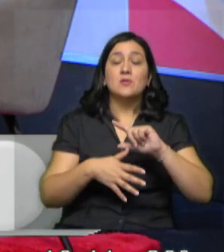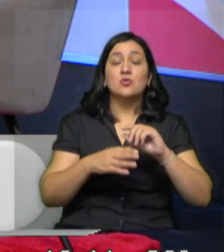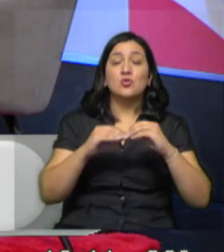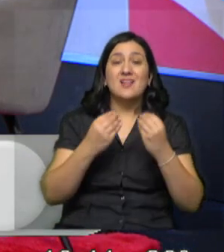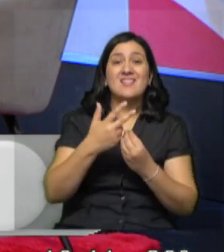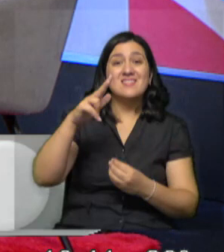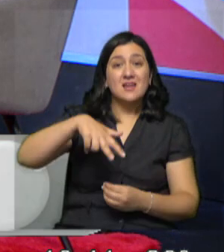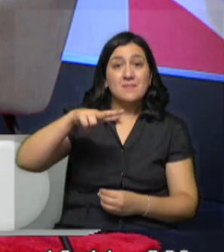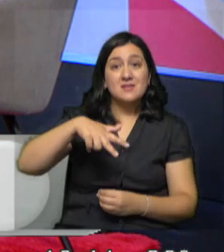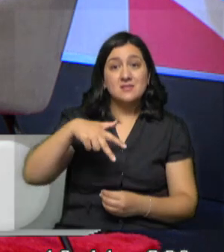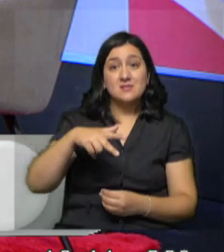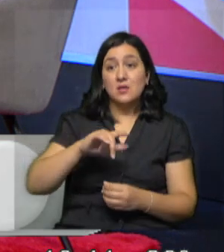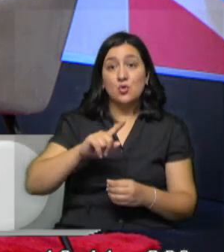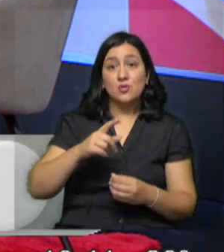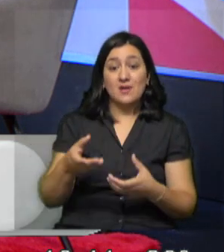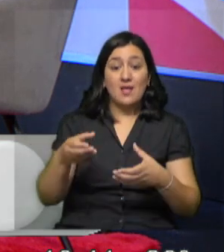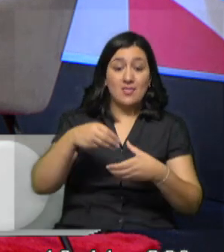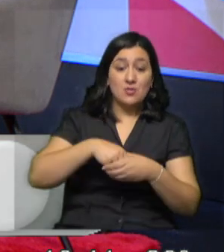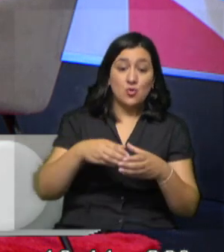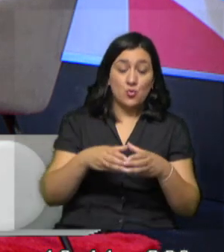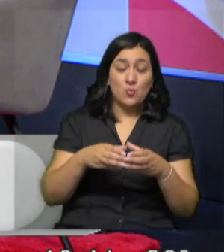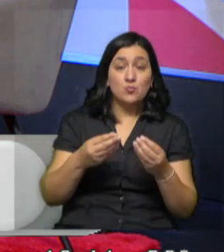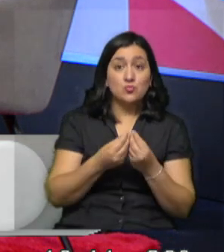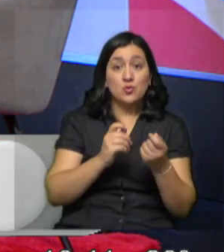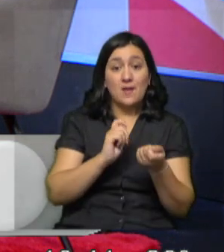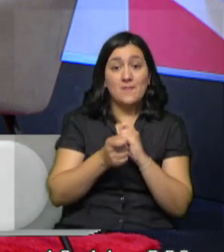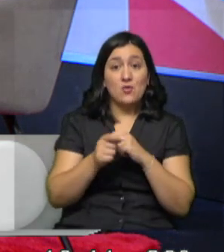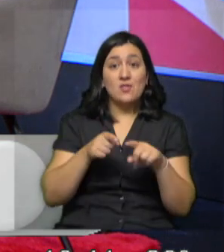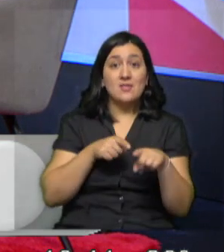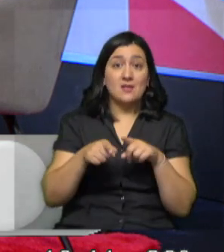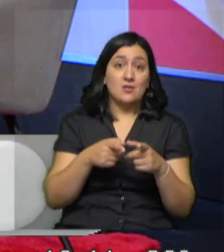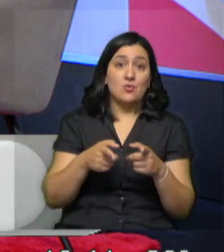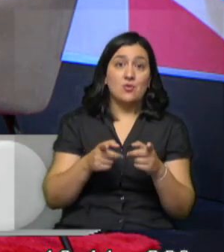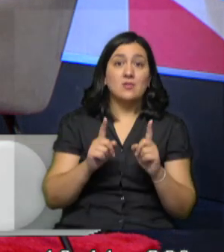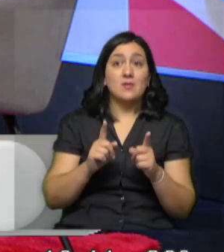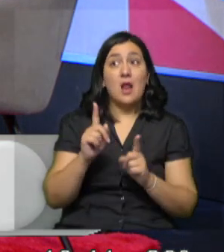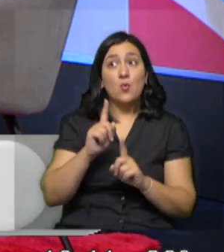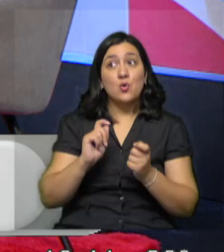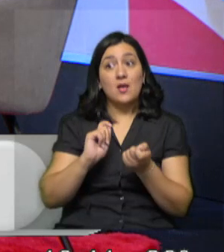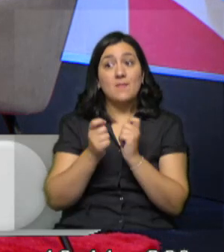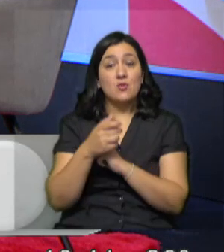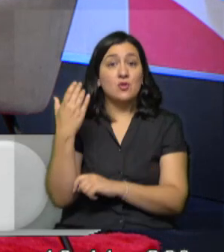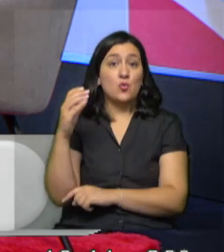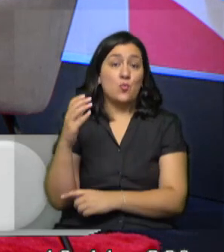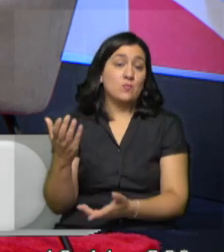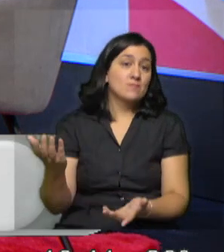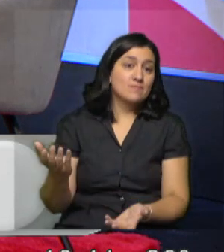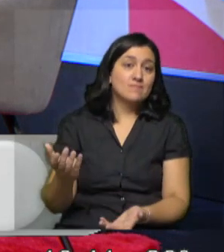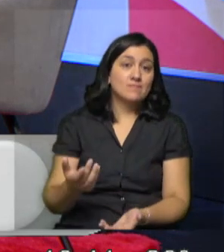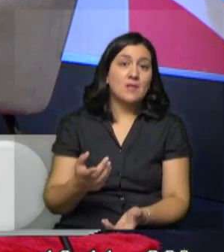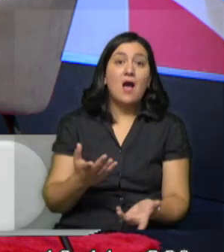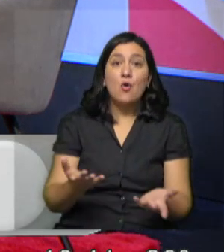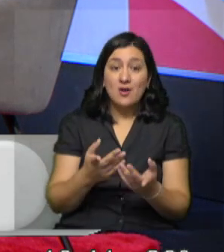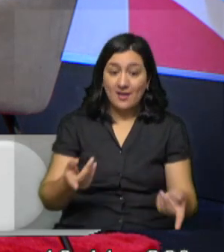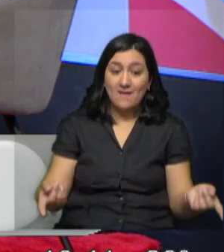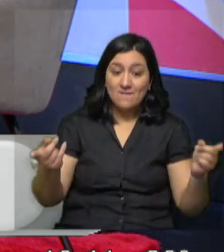fuera del club. Muchos cambiaron de entrenador, incluso cambiaron de club algunos. Entonces, que vuelvan